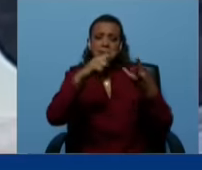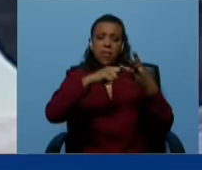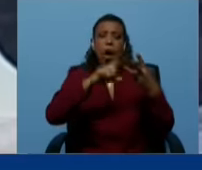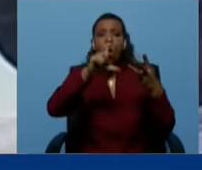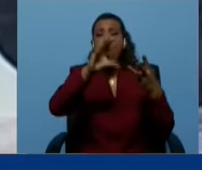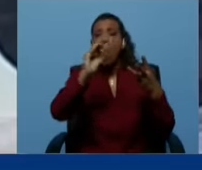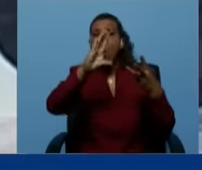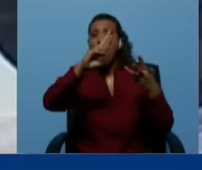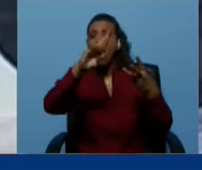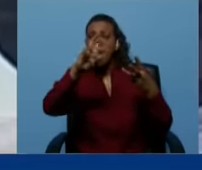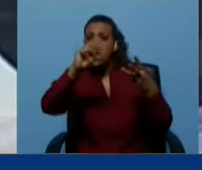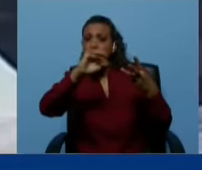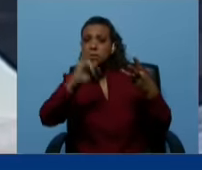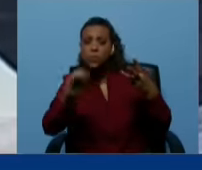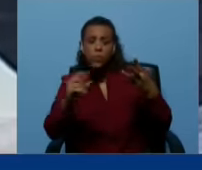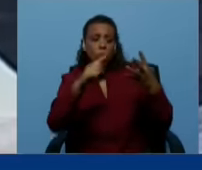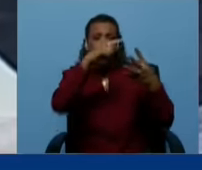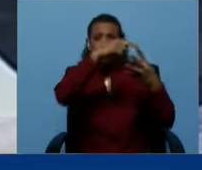Laurencio Silva,